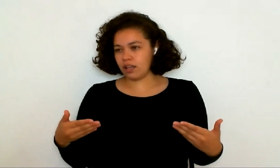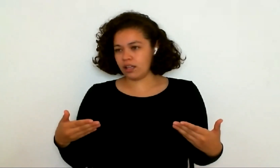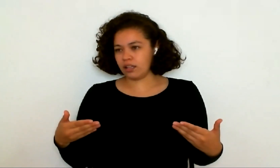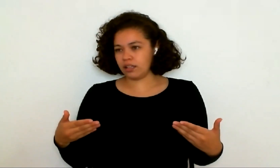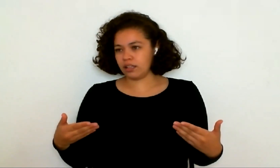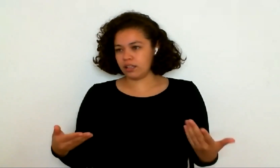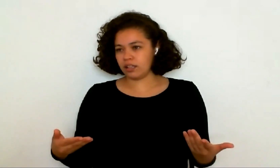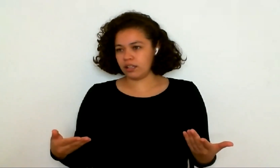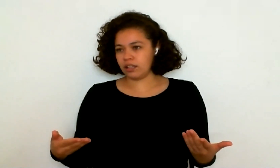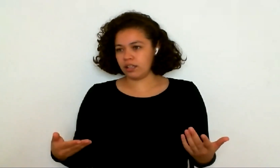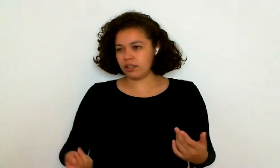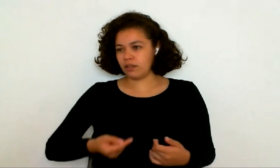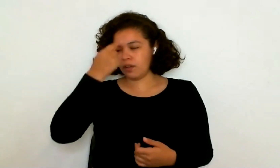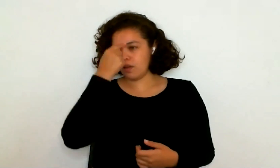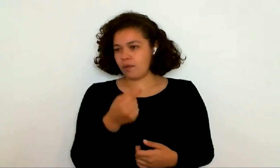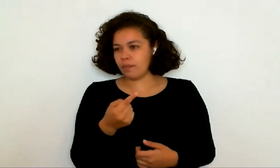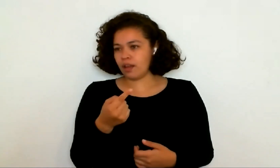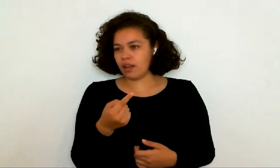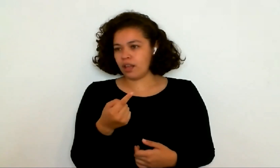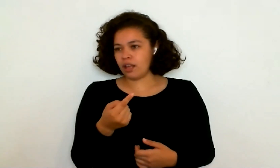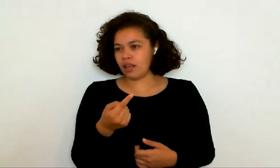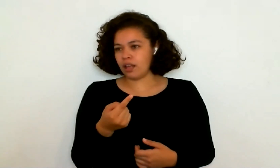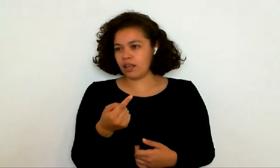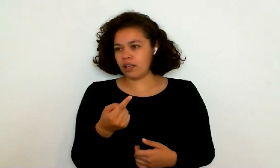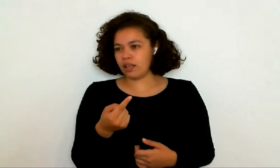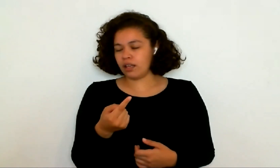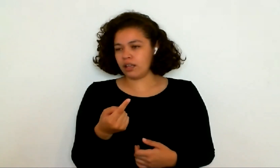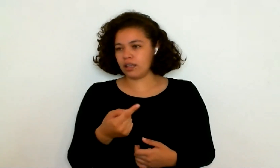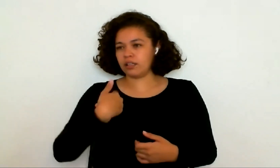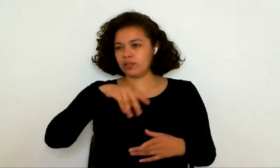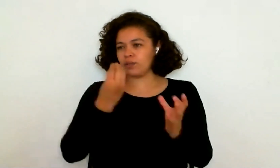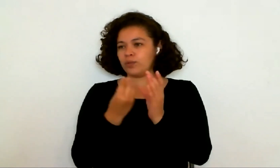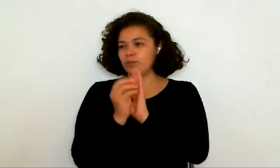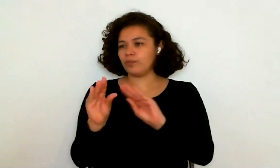en estas capacitaciones que les otorgamos.